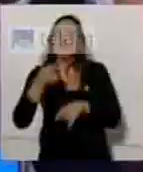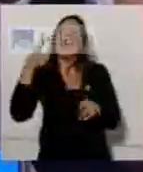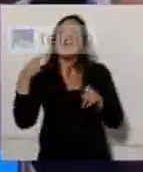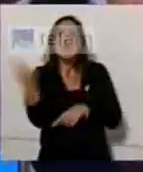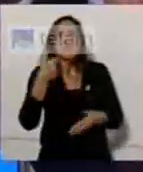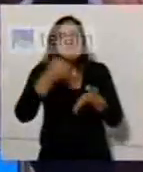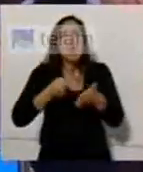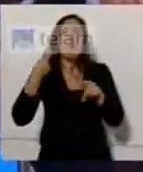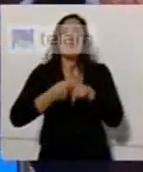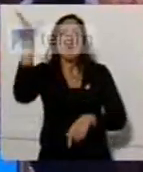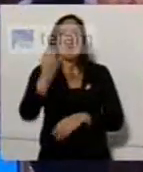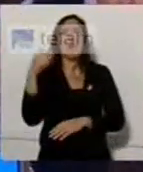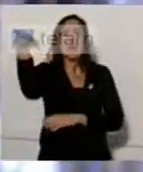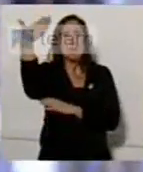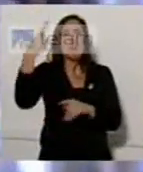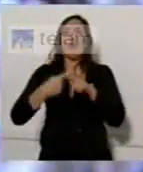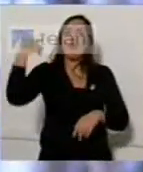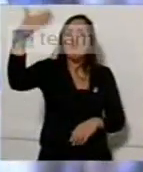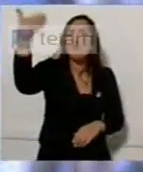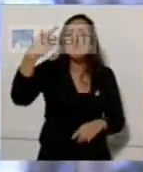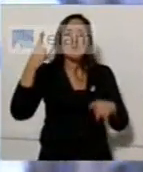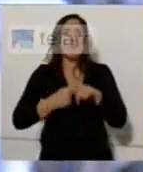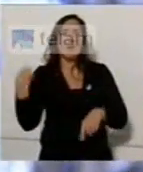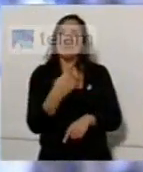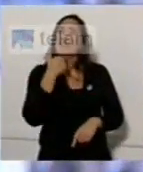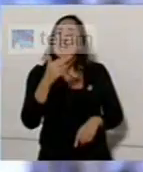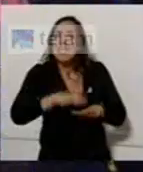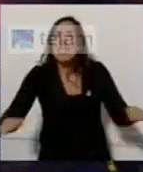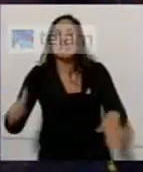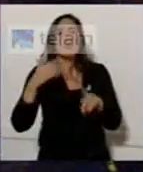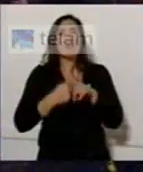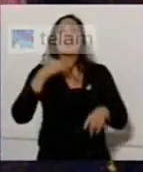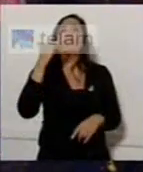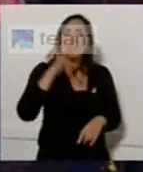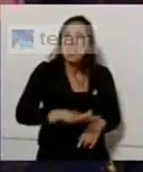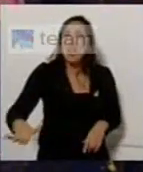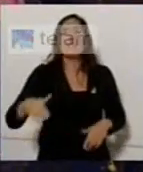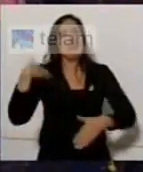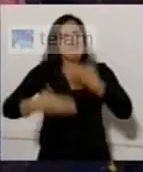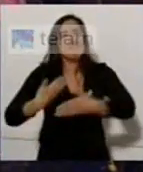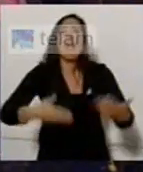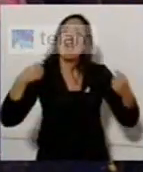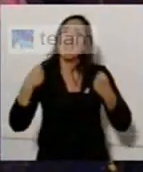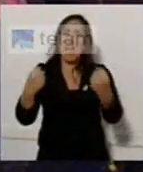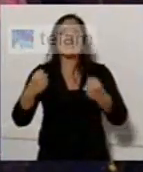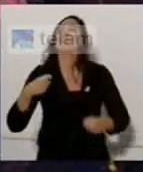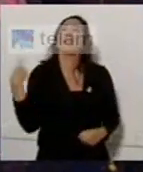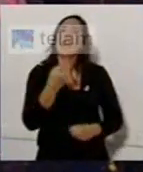patria, por el futuro, por nuestros hijos y nuestros nietos. Adelante.